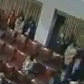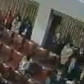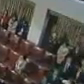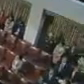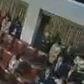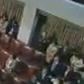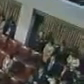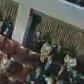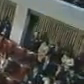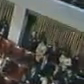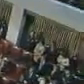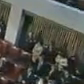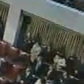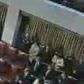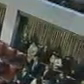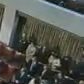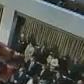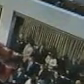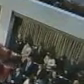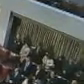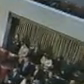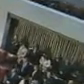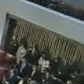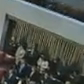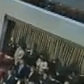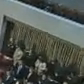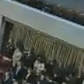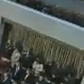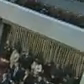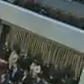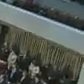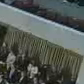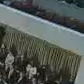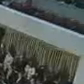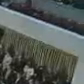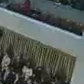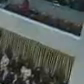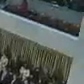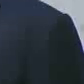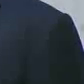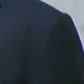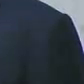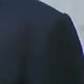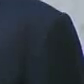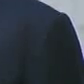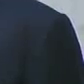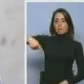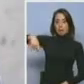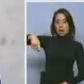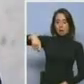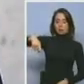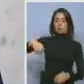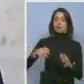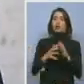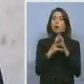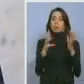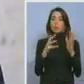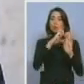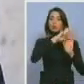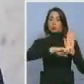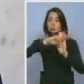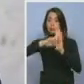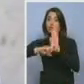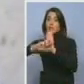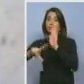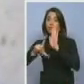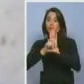mandatario hizo un llamado a parlamentarios y a estudiantes, a los legisladores a aprobar la ley y a los estudiantes a tener mesura. Muchos de los proyectos de